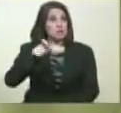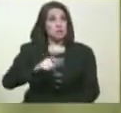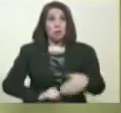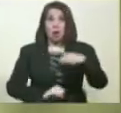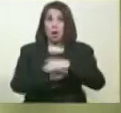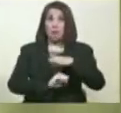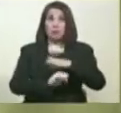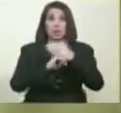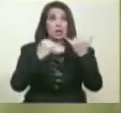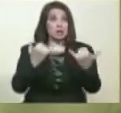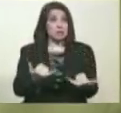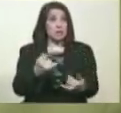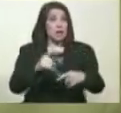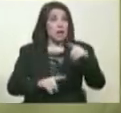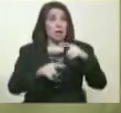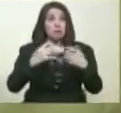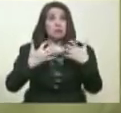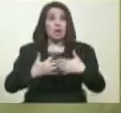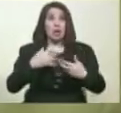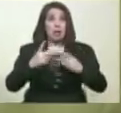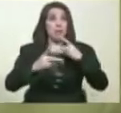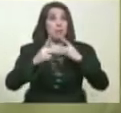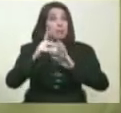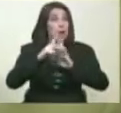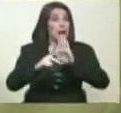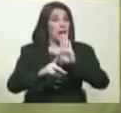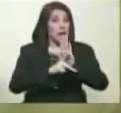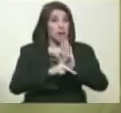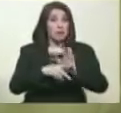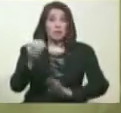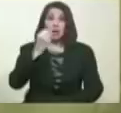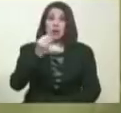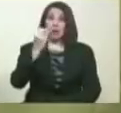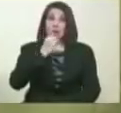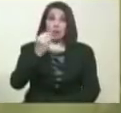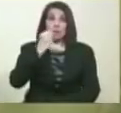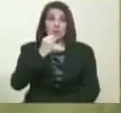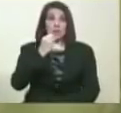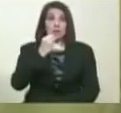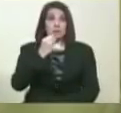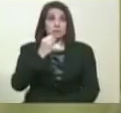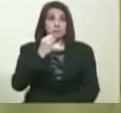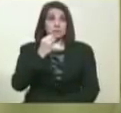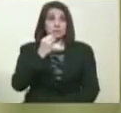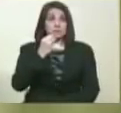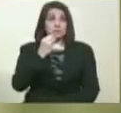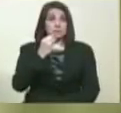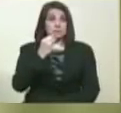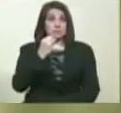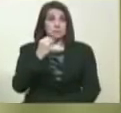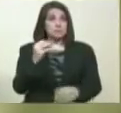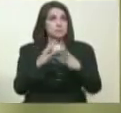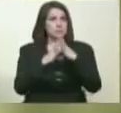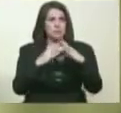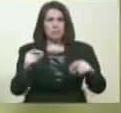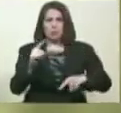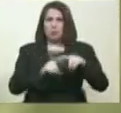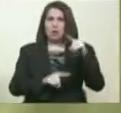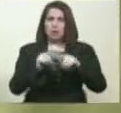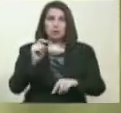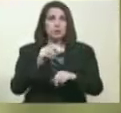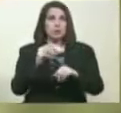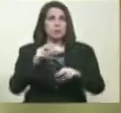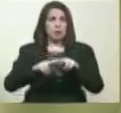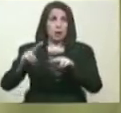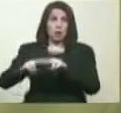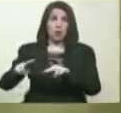apoyar todo lo que son planes de alimentación. Todos los planes de alimentación que estén, exactamente. Las que estén, escuelas para los niños, las